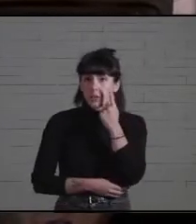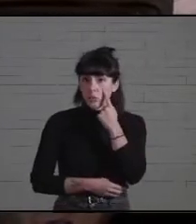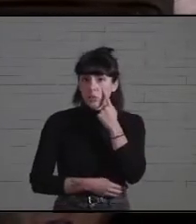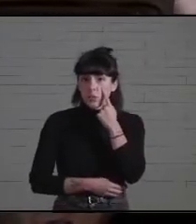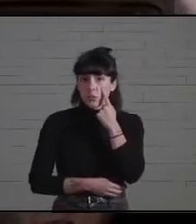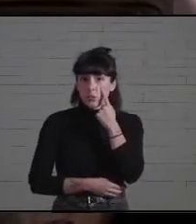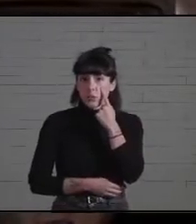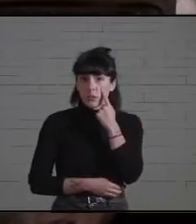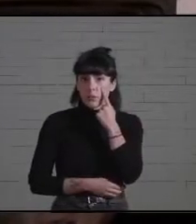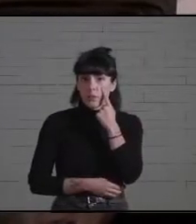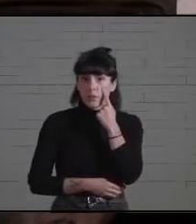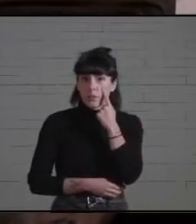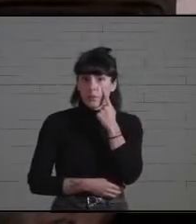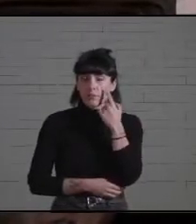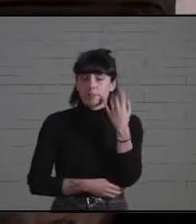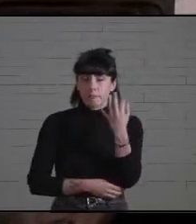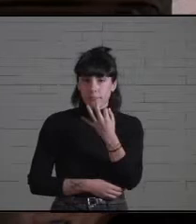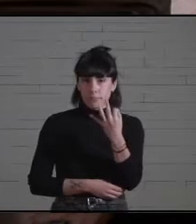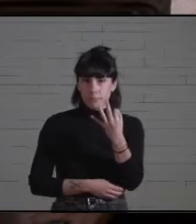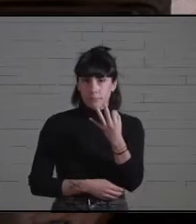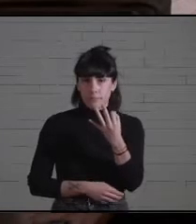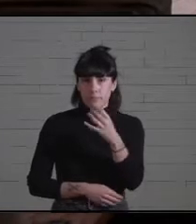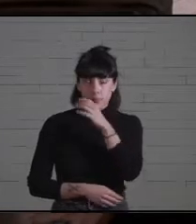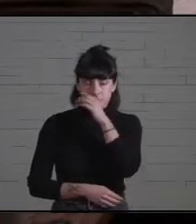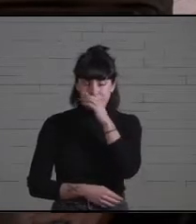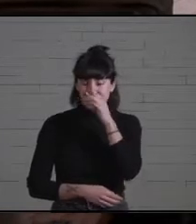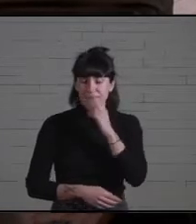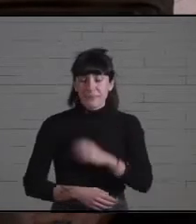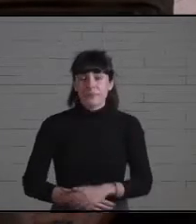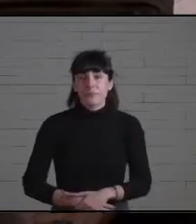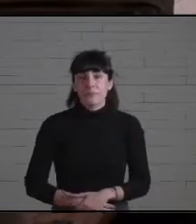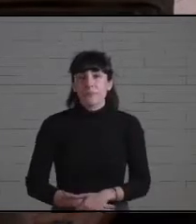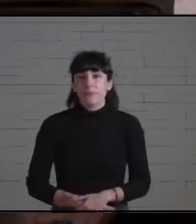y hemos visto lo siguiente.